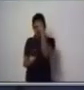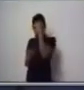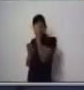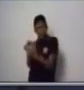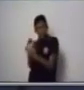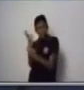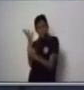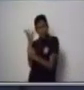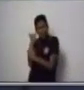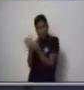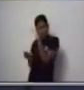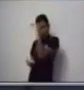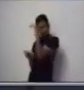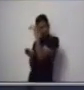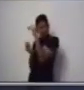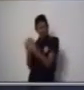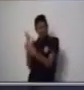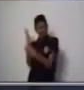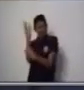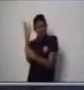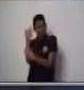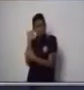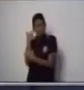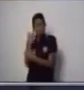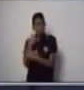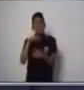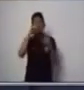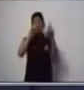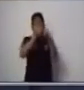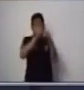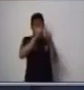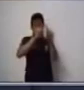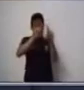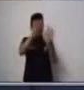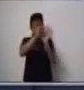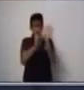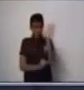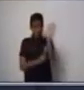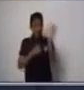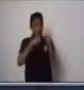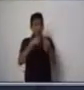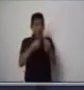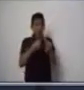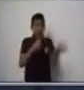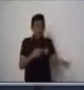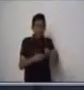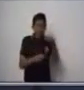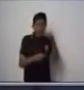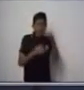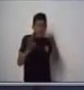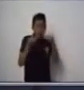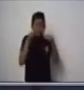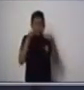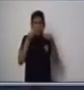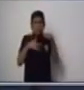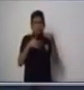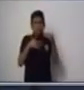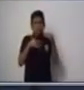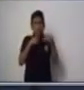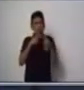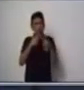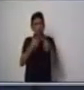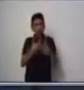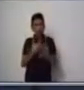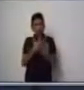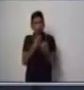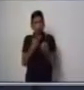país de los enanos. La espinaca y el macuy, al comerlos día a día, me dan una fuerza